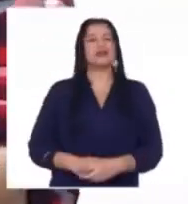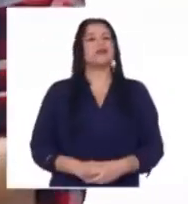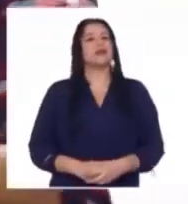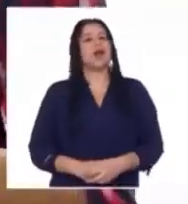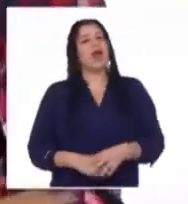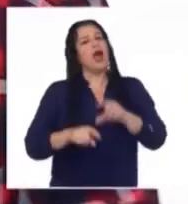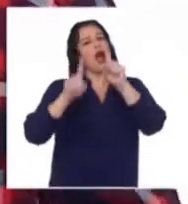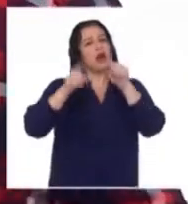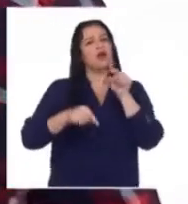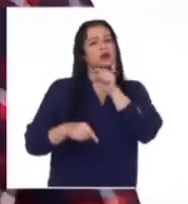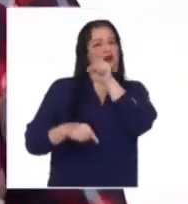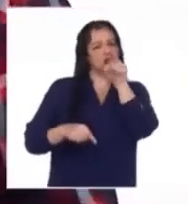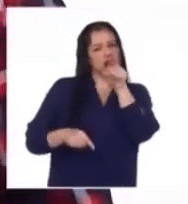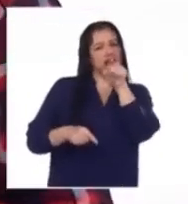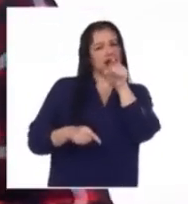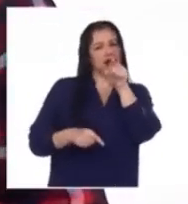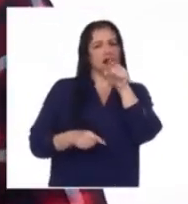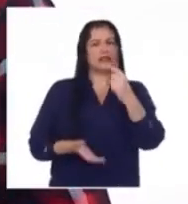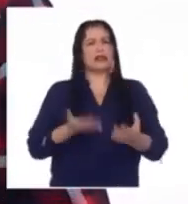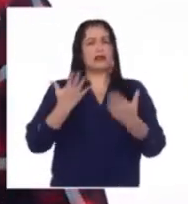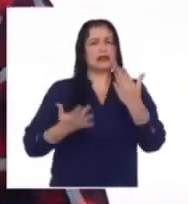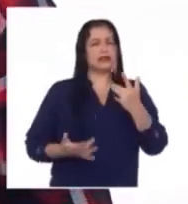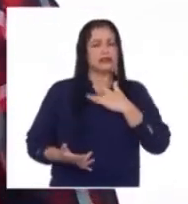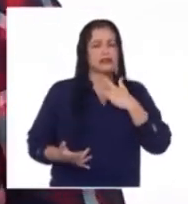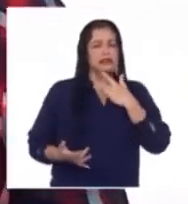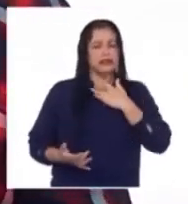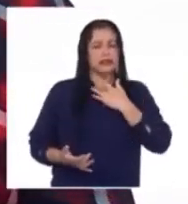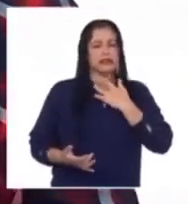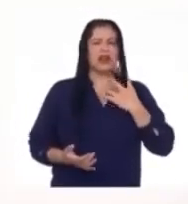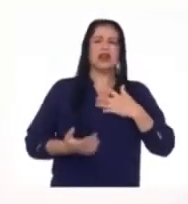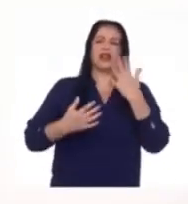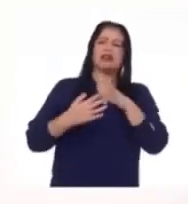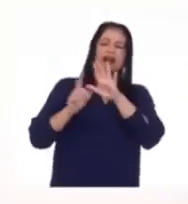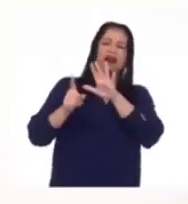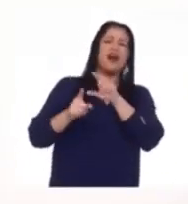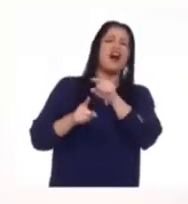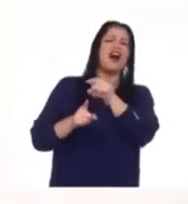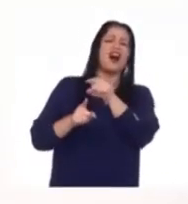¿Algunos de ustedes han vivido en carne propia lo que se siente ser estereotipado